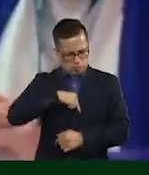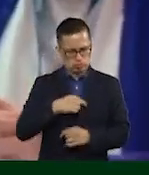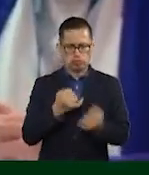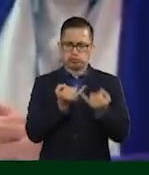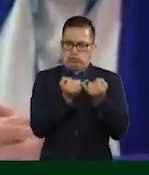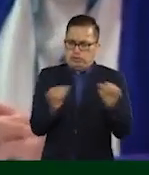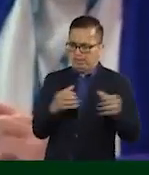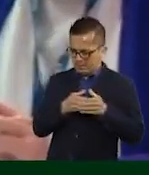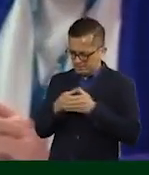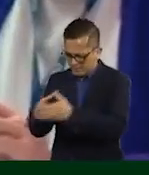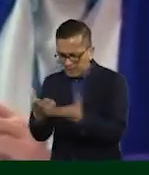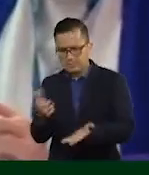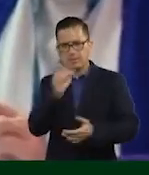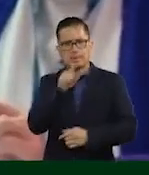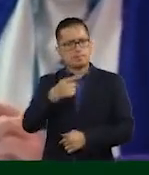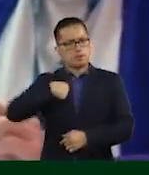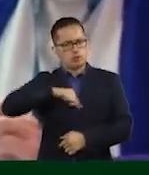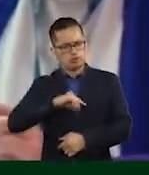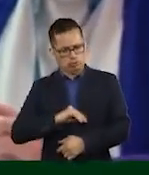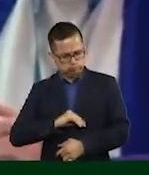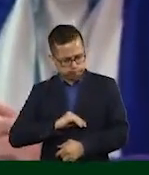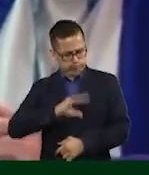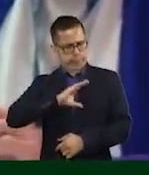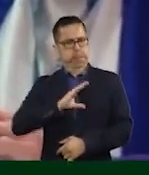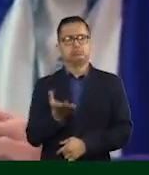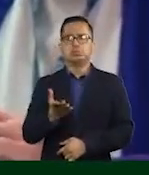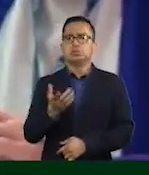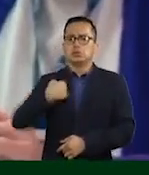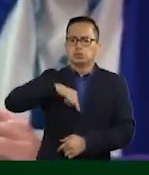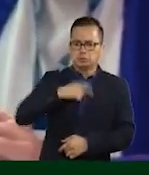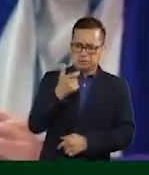aumenta la autoestima, se genera riqueza,